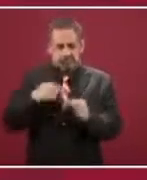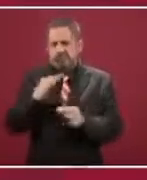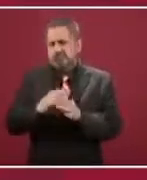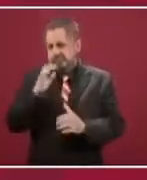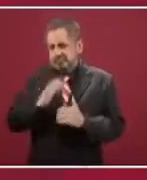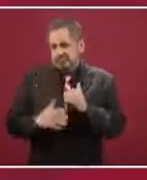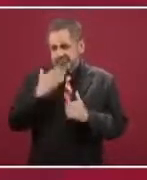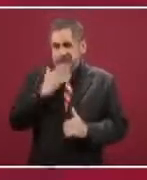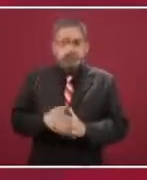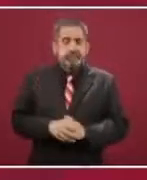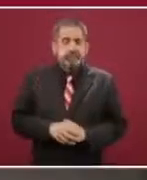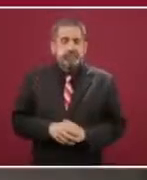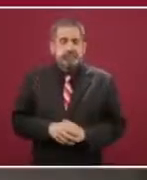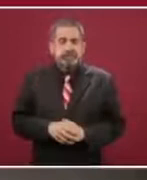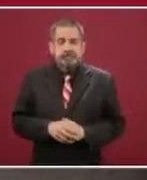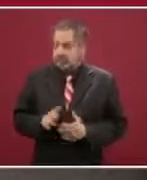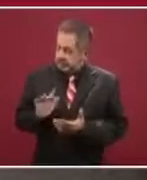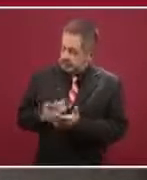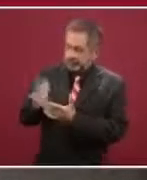Entonces yo les agradezco mucho